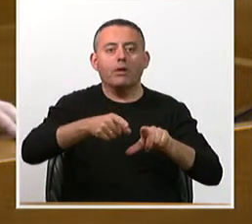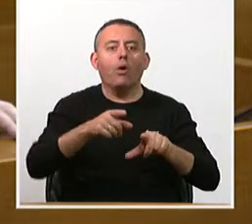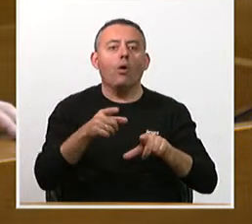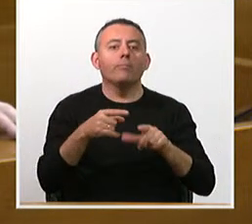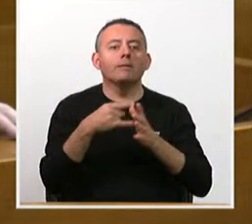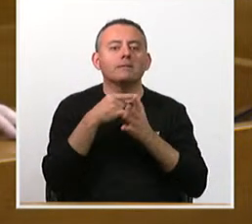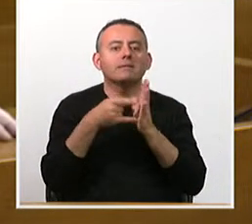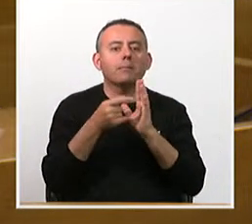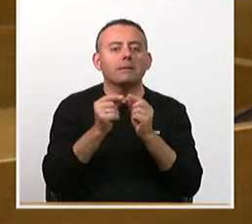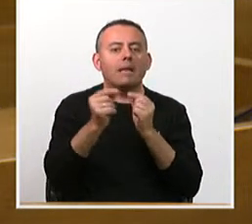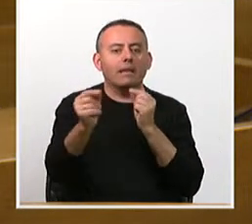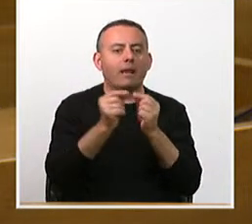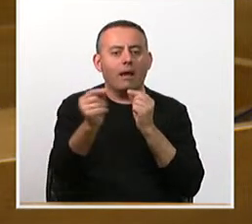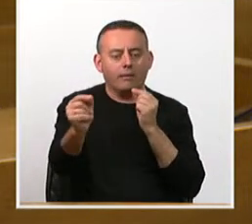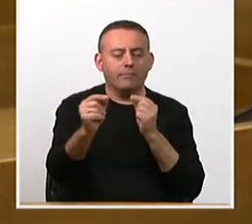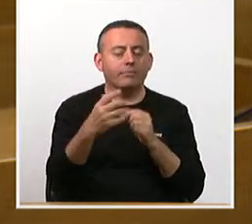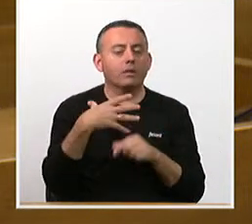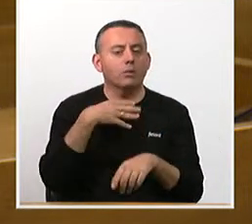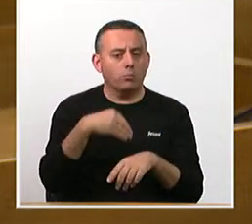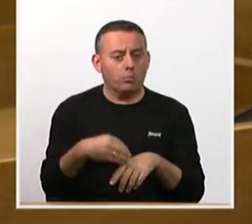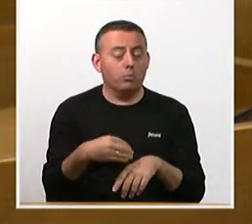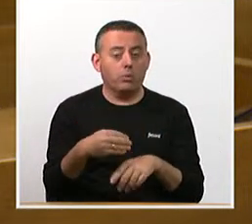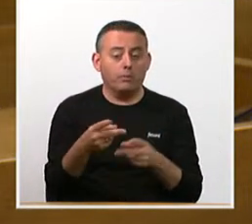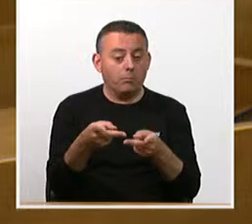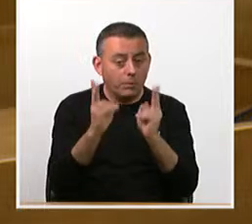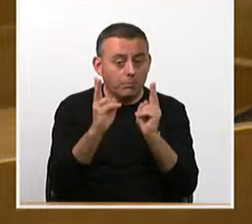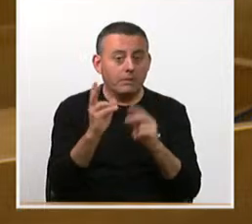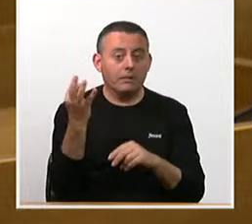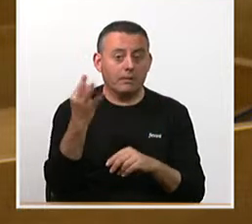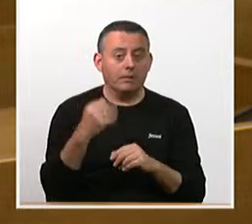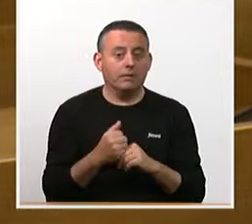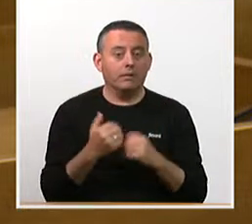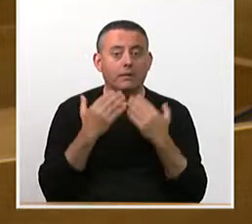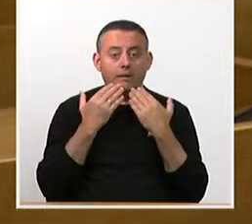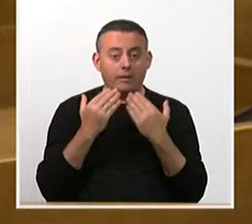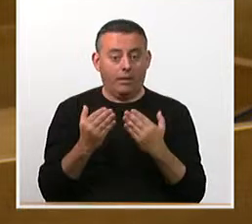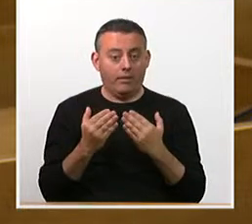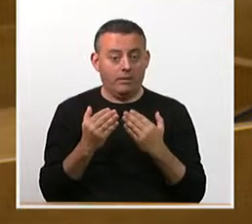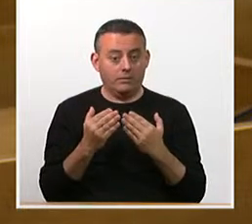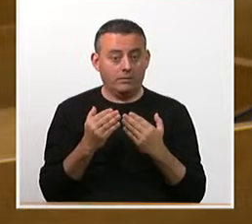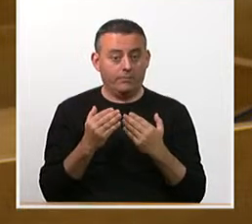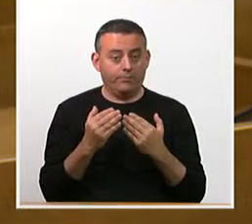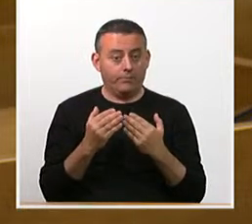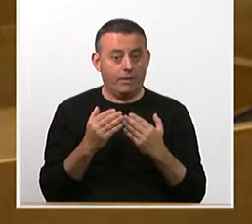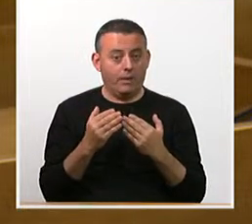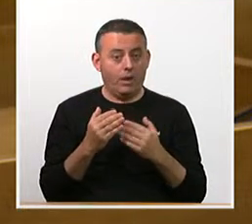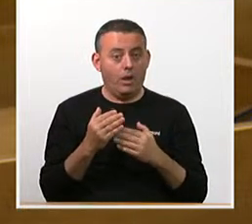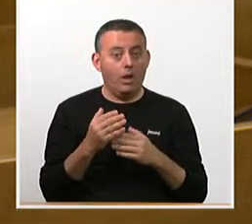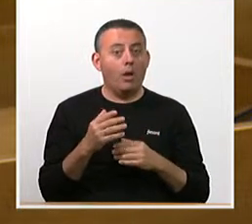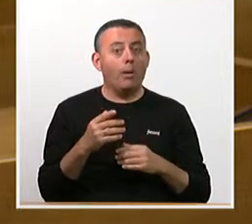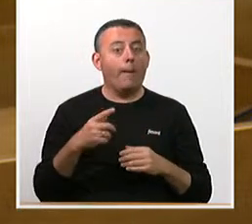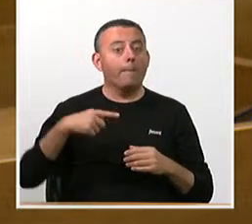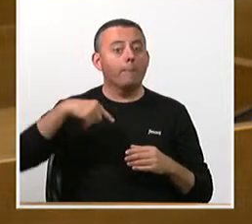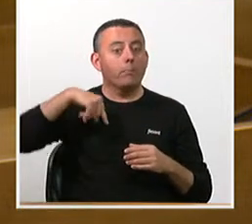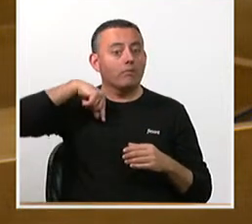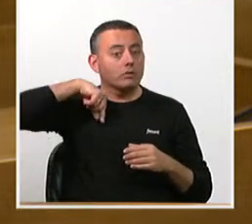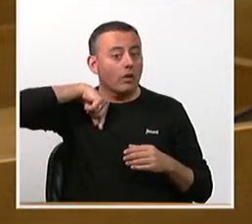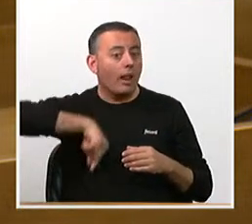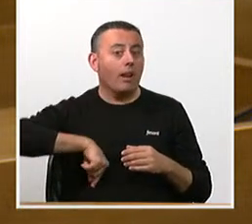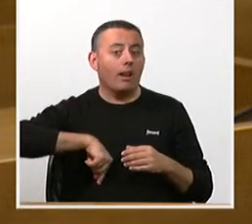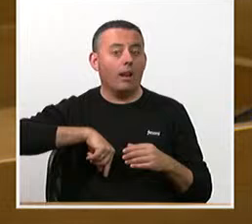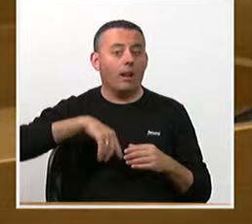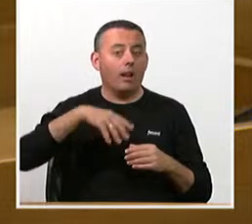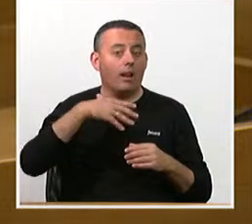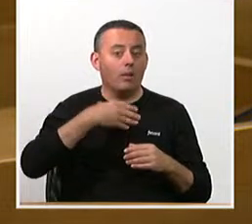permite a los ciudadanos a través de sus profesionales presentar demandas y realizar trámites